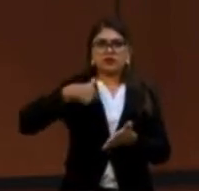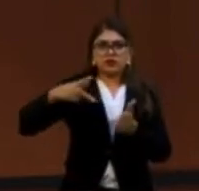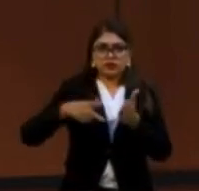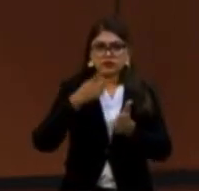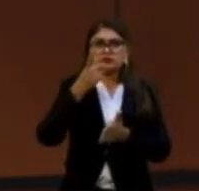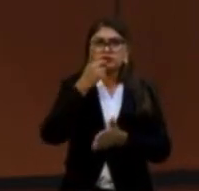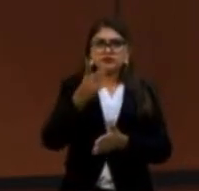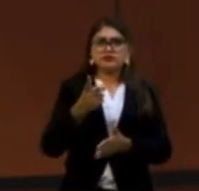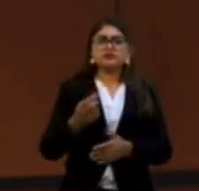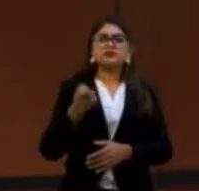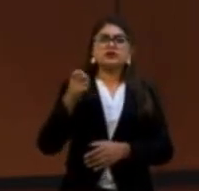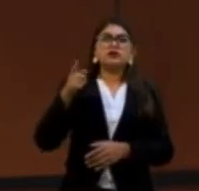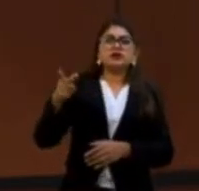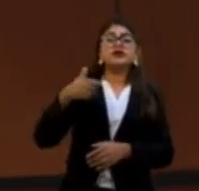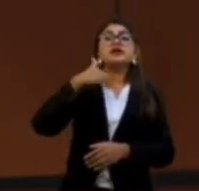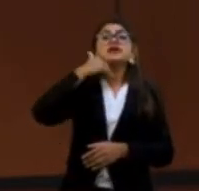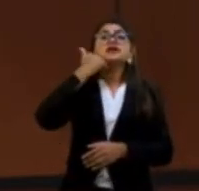es pretender